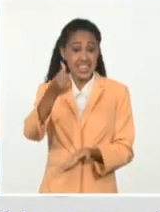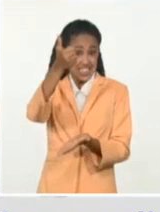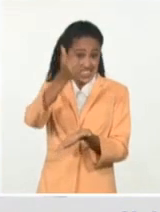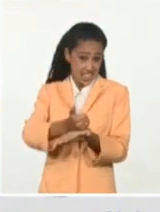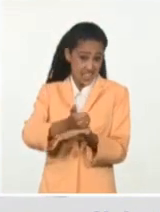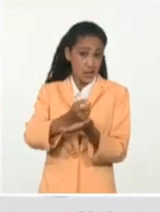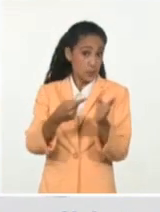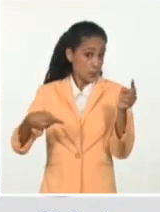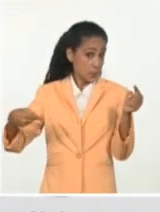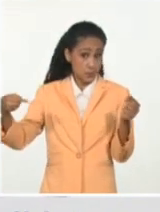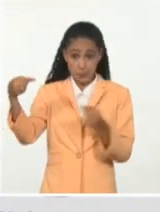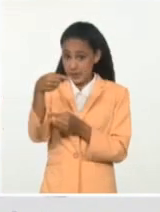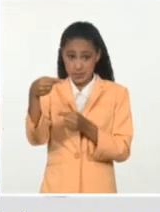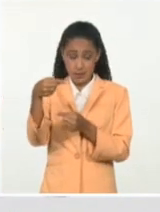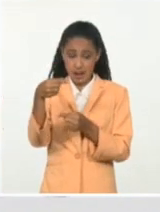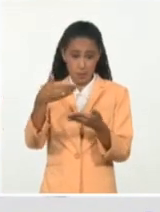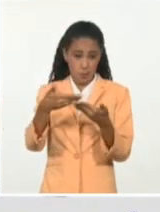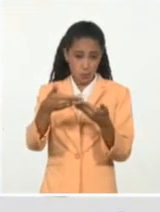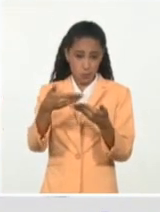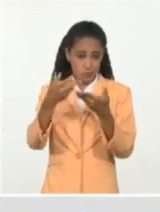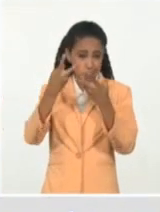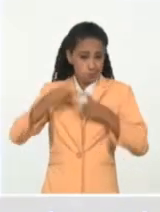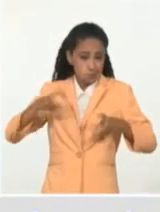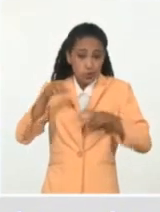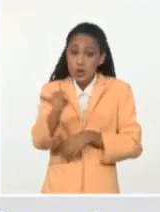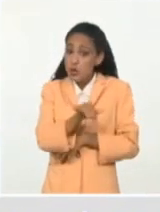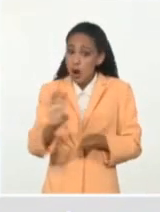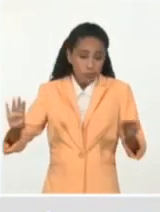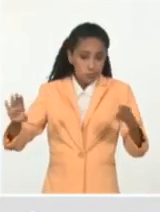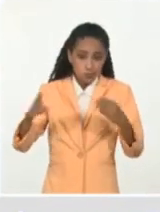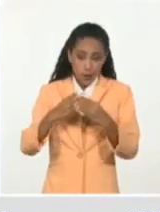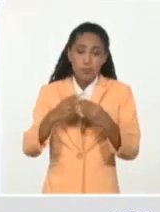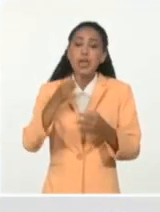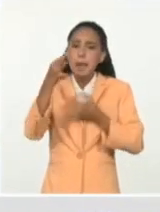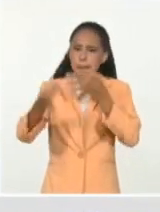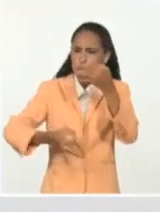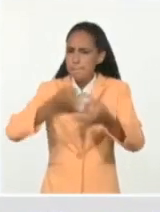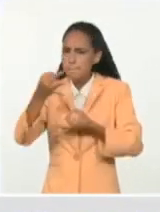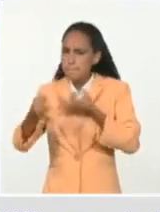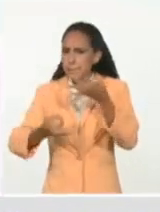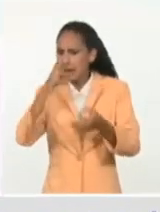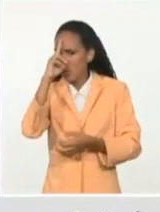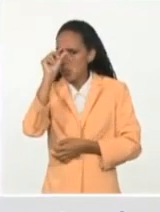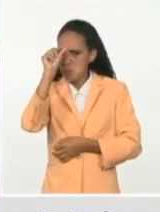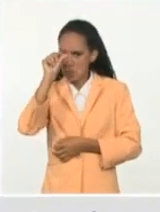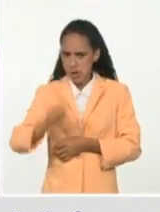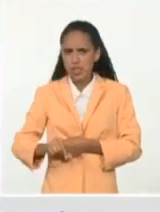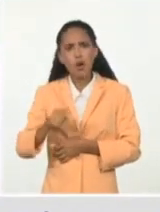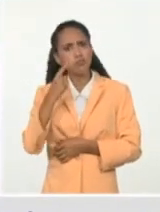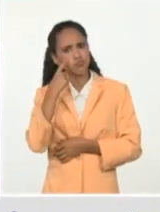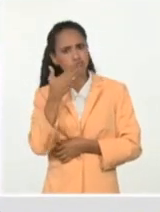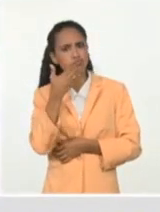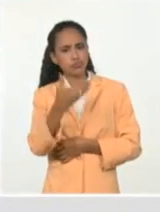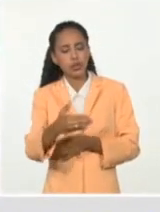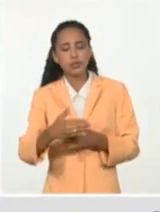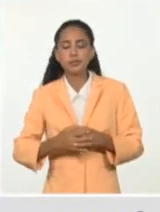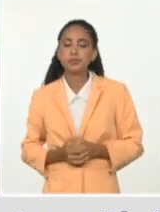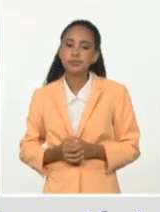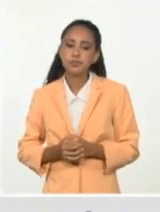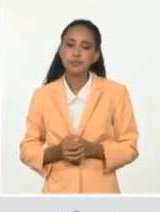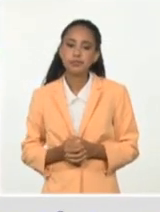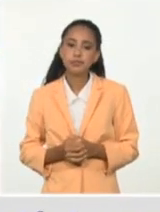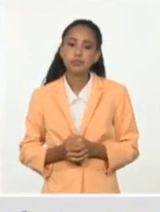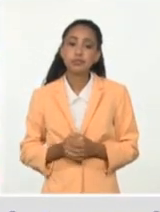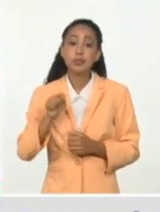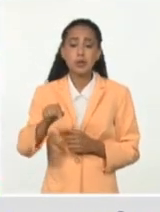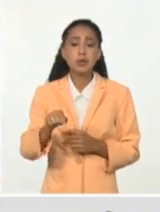clínicos de Soberana Plus, también confluyen los profesionales que evalúan las buenas prácticas clínicas. El CENSEA ha acompañado todo el desarrollo del